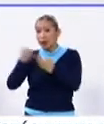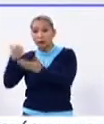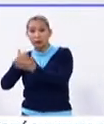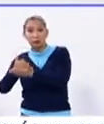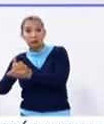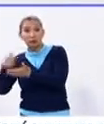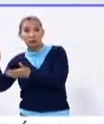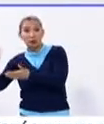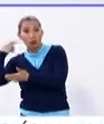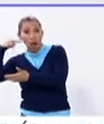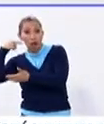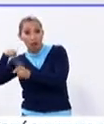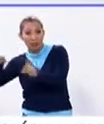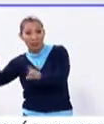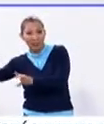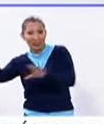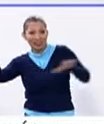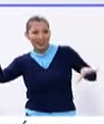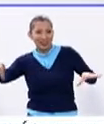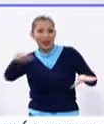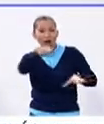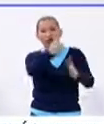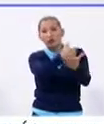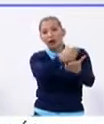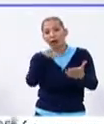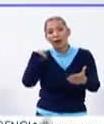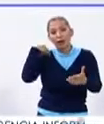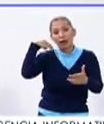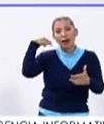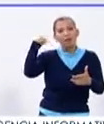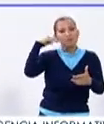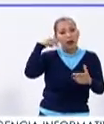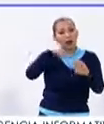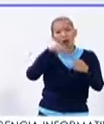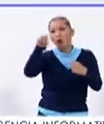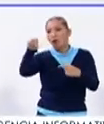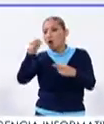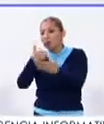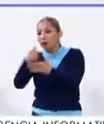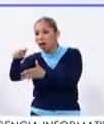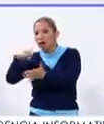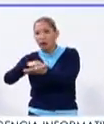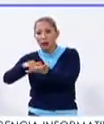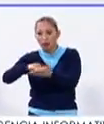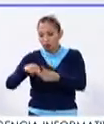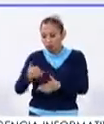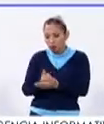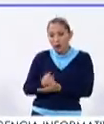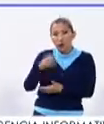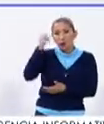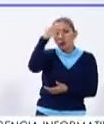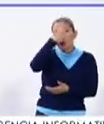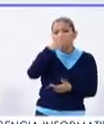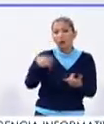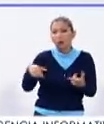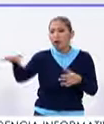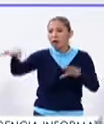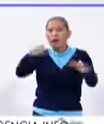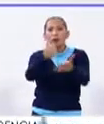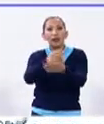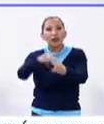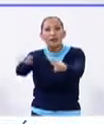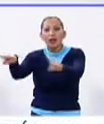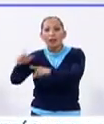ciudad de Guadalajara o en la ciudad de Mérida o en la ciudad de Nueva York o en la ciudad de Tokio. O sea, son